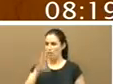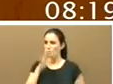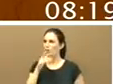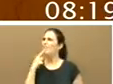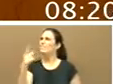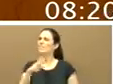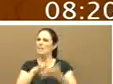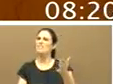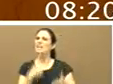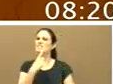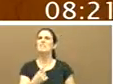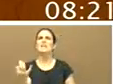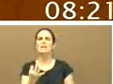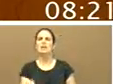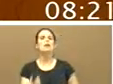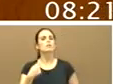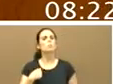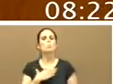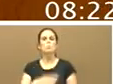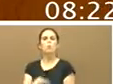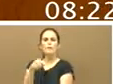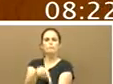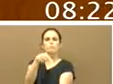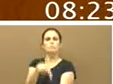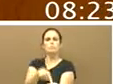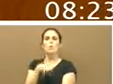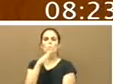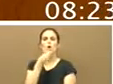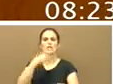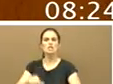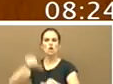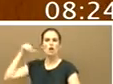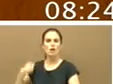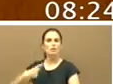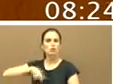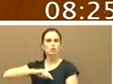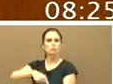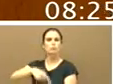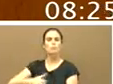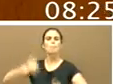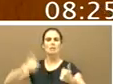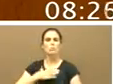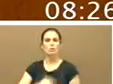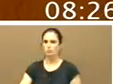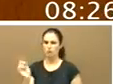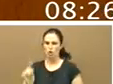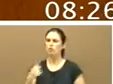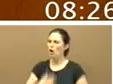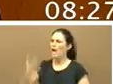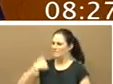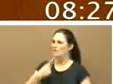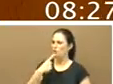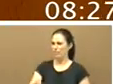pueden obtener o pueden reclamar con más derecho ese cupo. Miren ustedes, históricamente, antes se los decía,